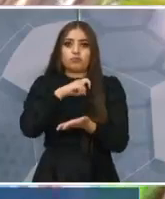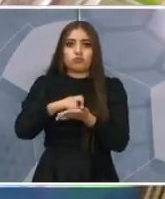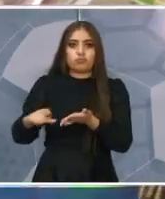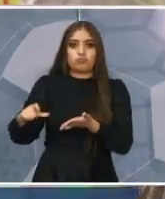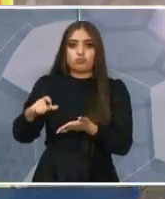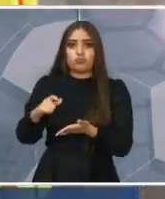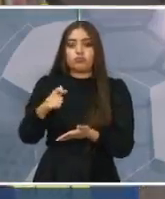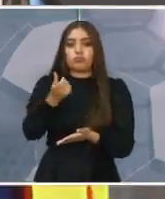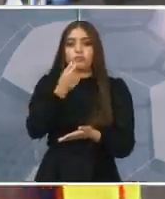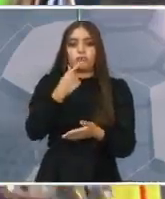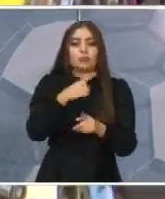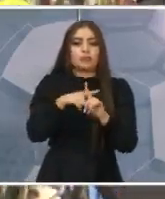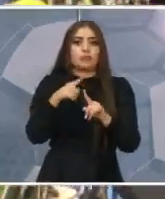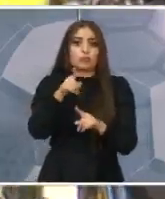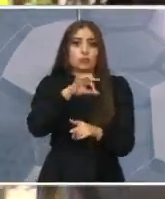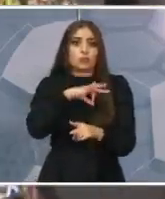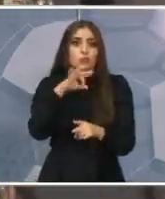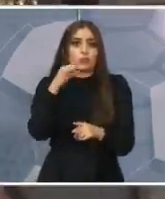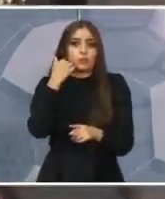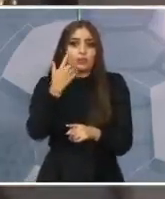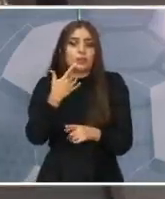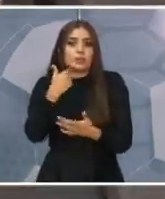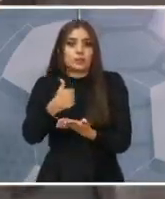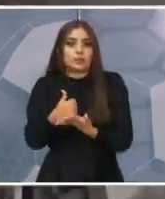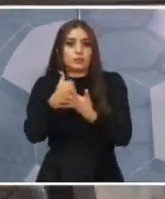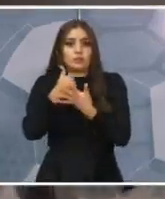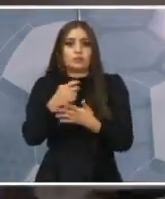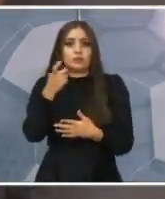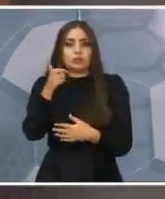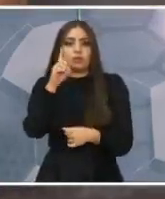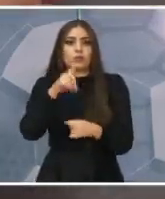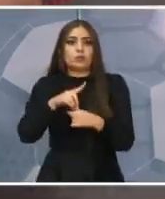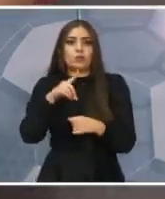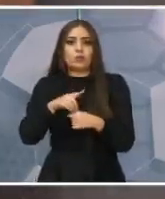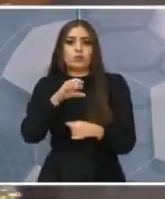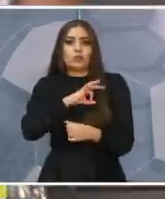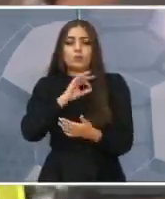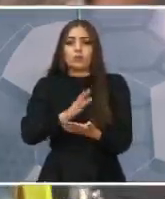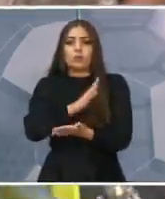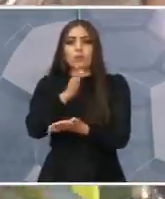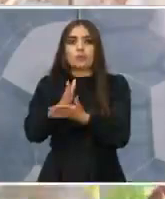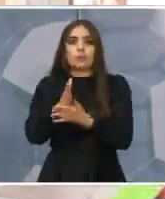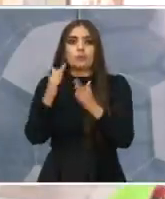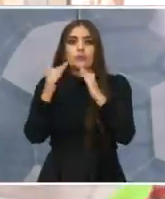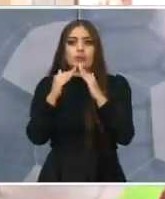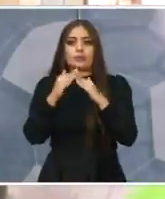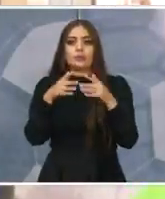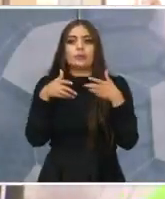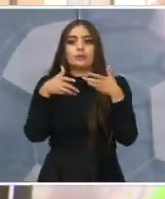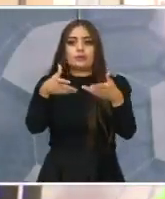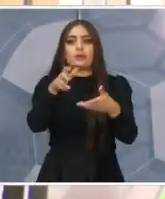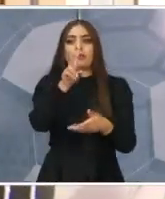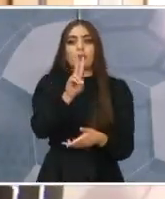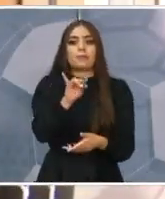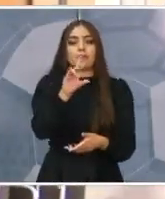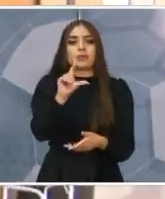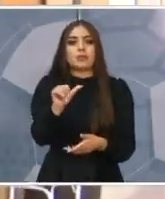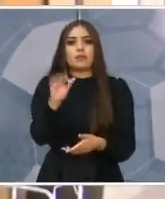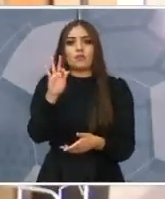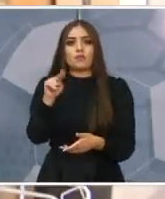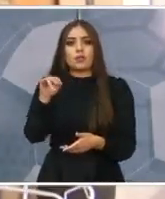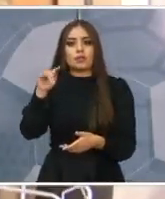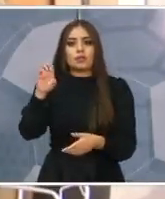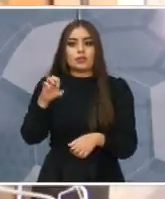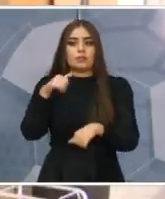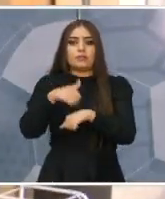desea ayudar a esta mujer, puede hacerlo acudiendo a su domicilio ubicado en calle Villa de la Fuente, número 1011 de la